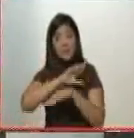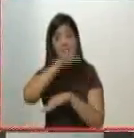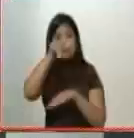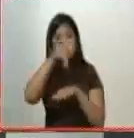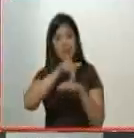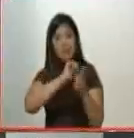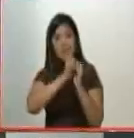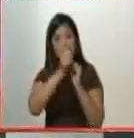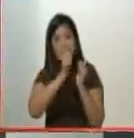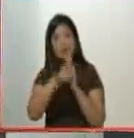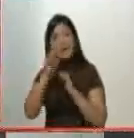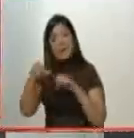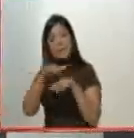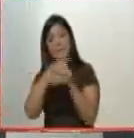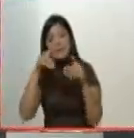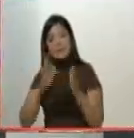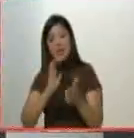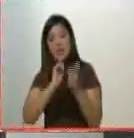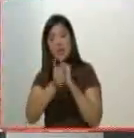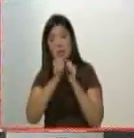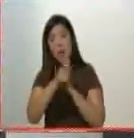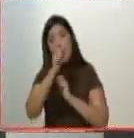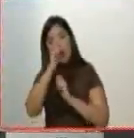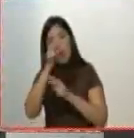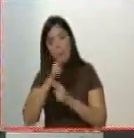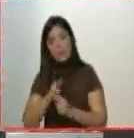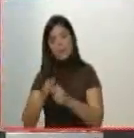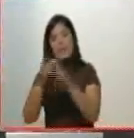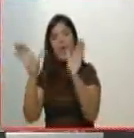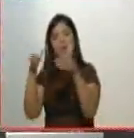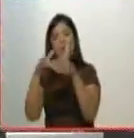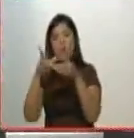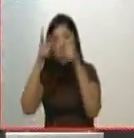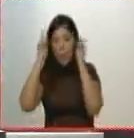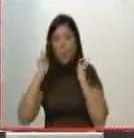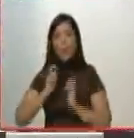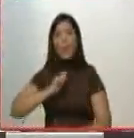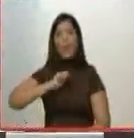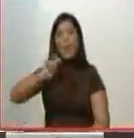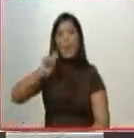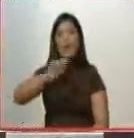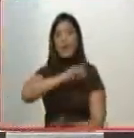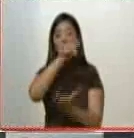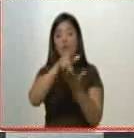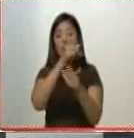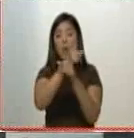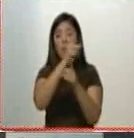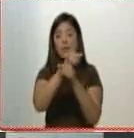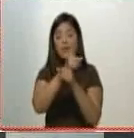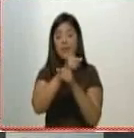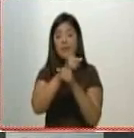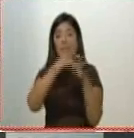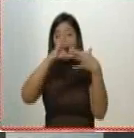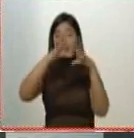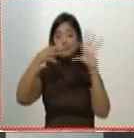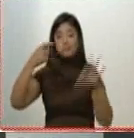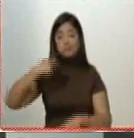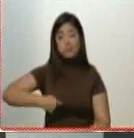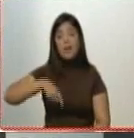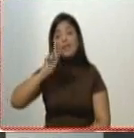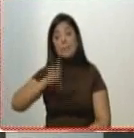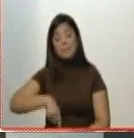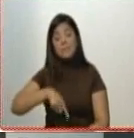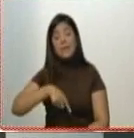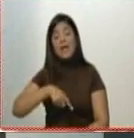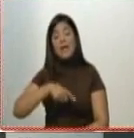y del Ministerio del Deporte, estaremos rindiendo homenaje a nuestra generación de oro que participó en Toronto, también celebrando el 11º aniversario